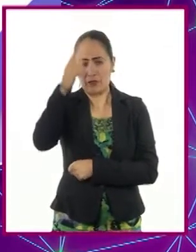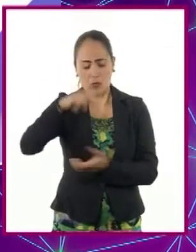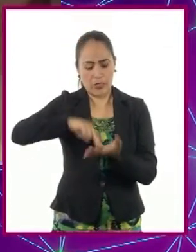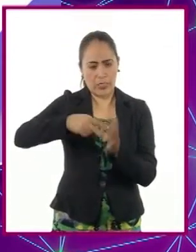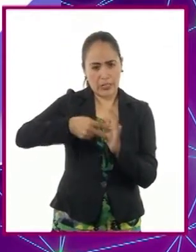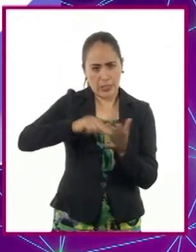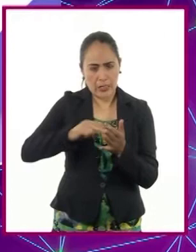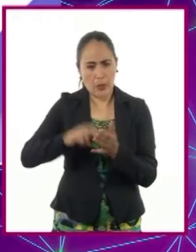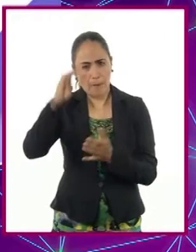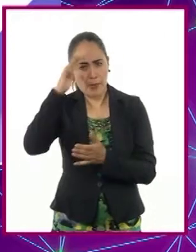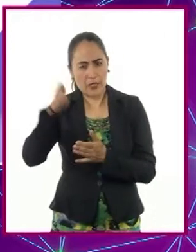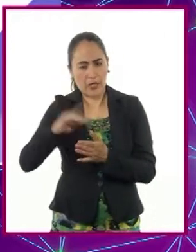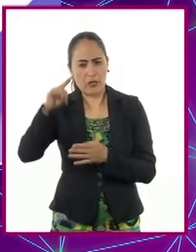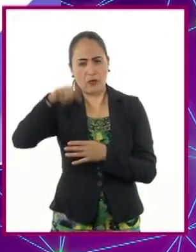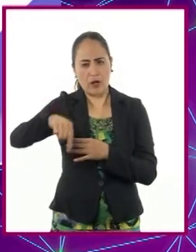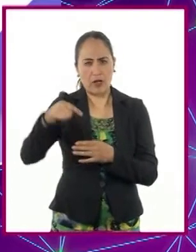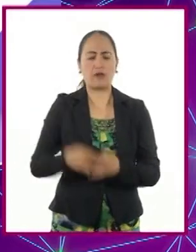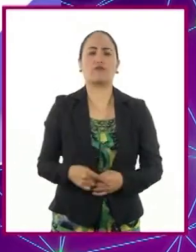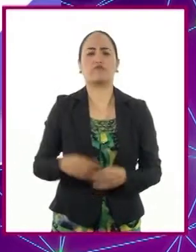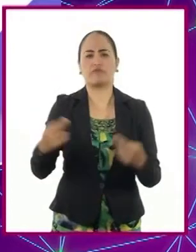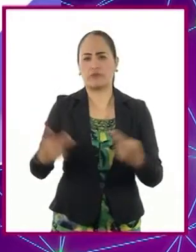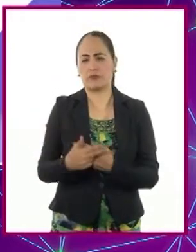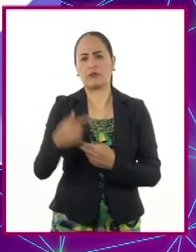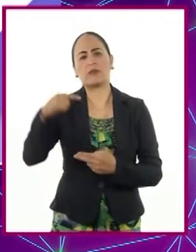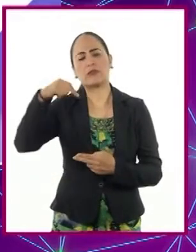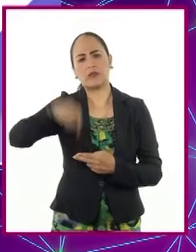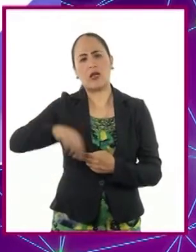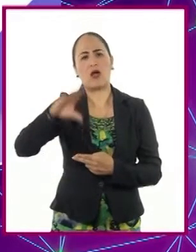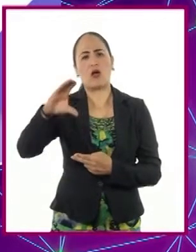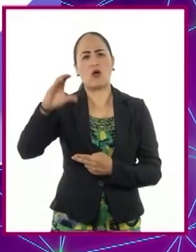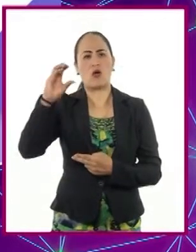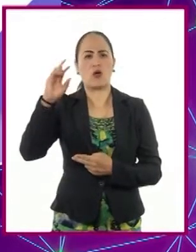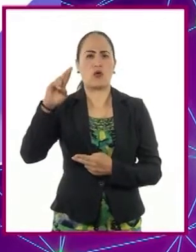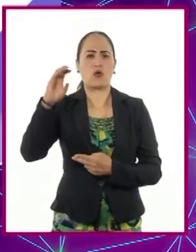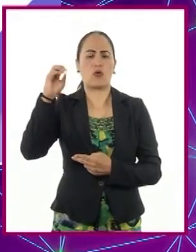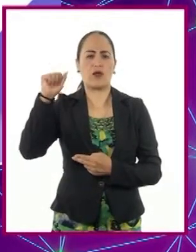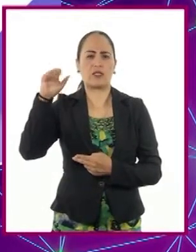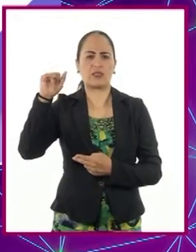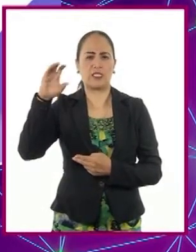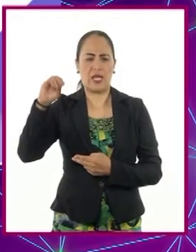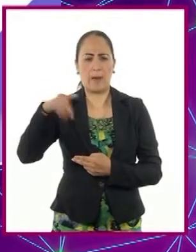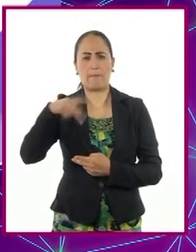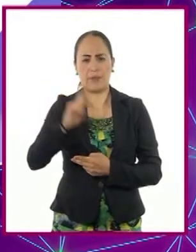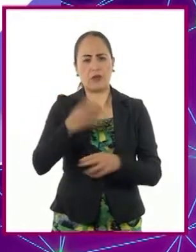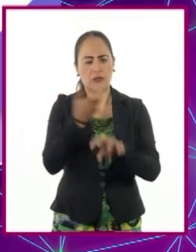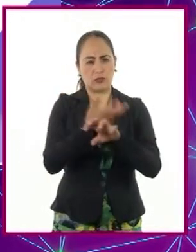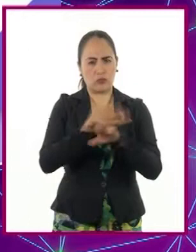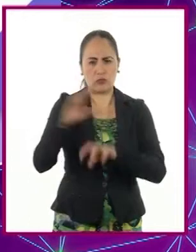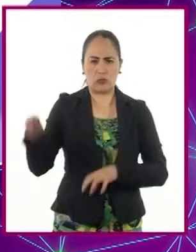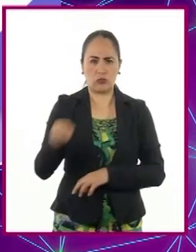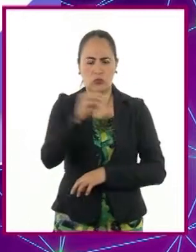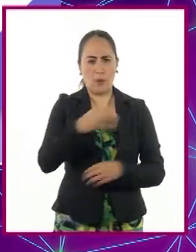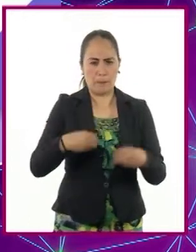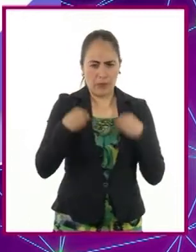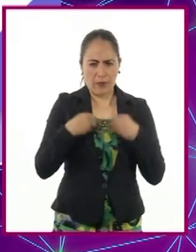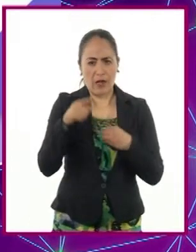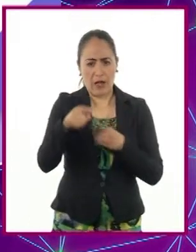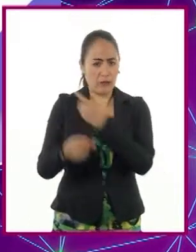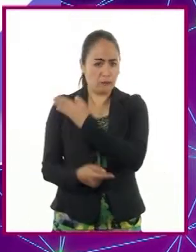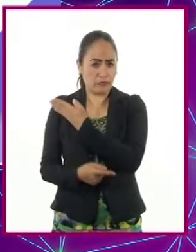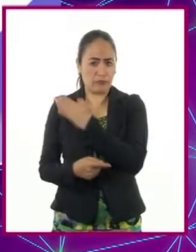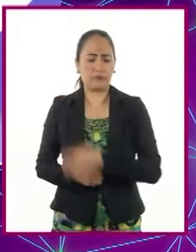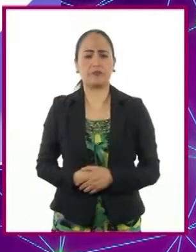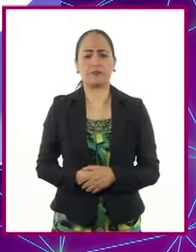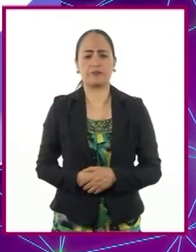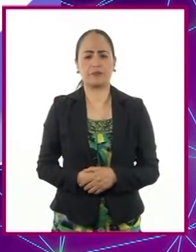mecánico serbocroata nacionalizado estadounidense. La historia de las ciencias nos demuestra que las teorías son perecederas.